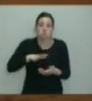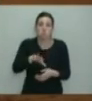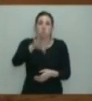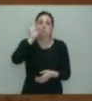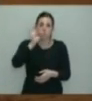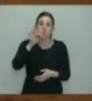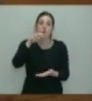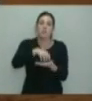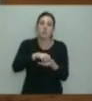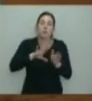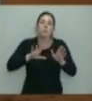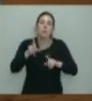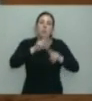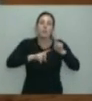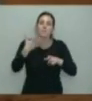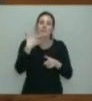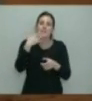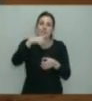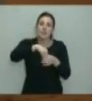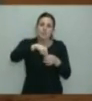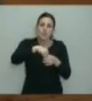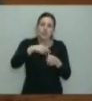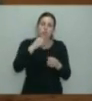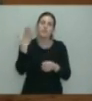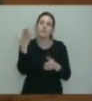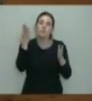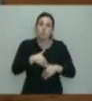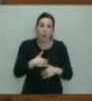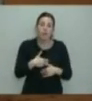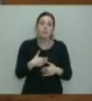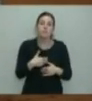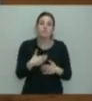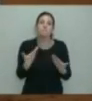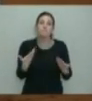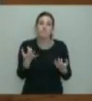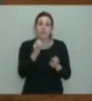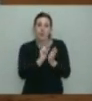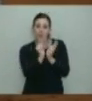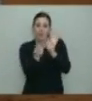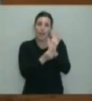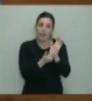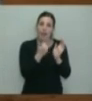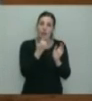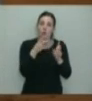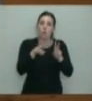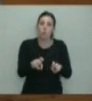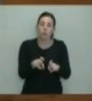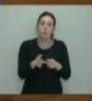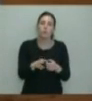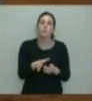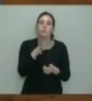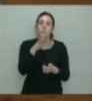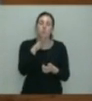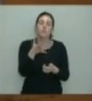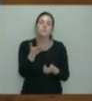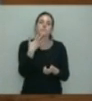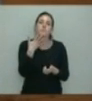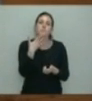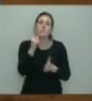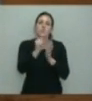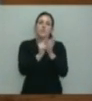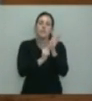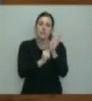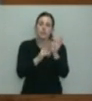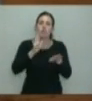no existan plazas suficientes. Y cuando no existan plazas suficientes tendremos que introducir criterios. ¿Qué peso tiene que tener en ese